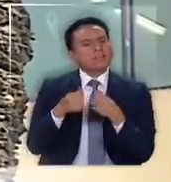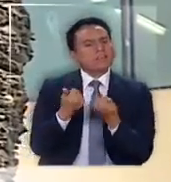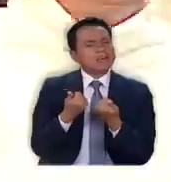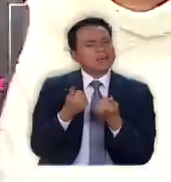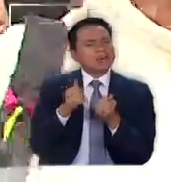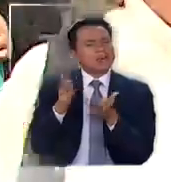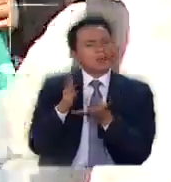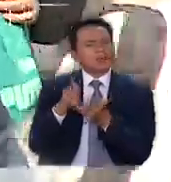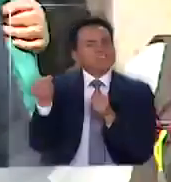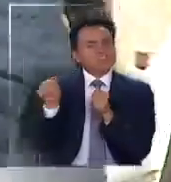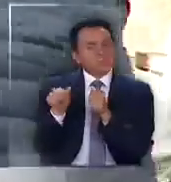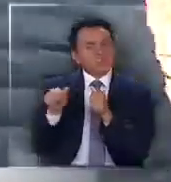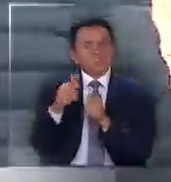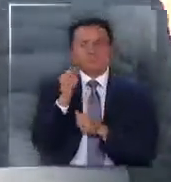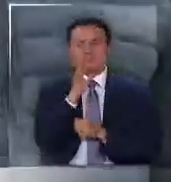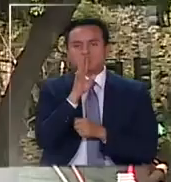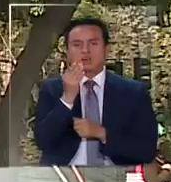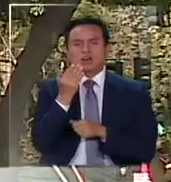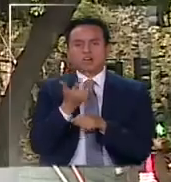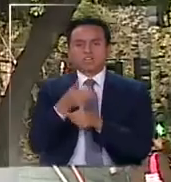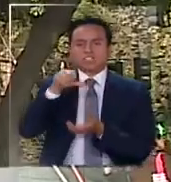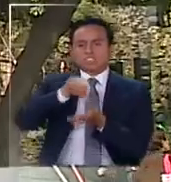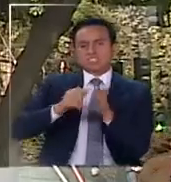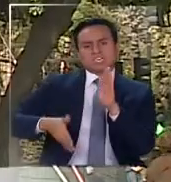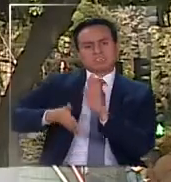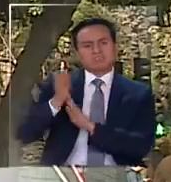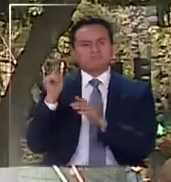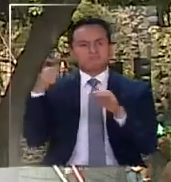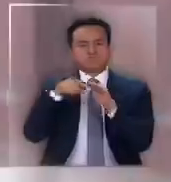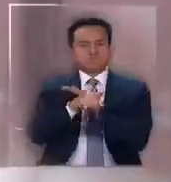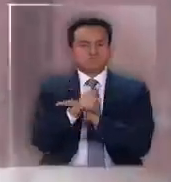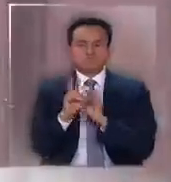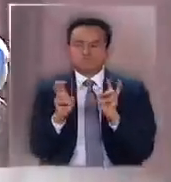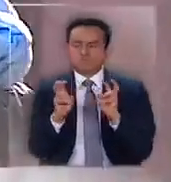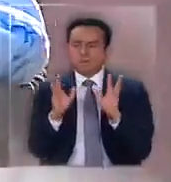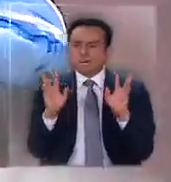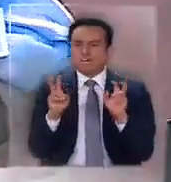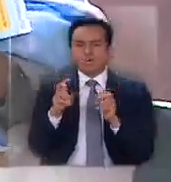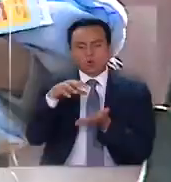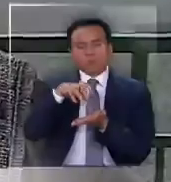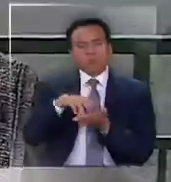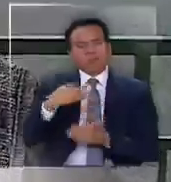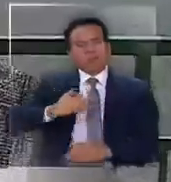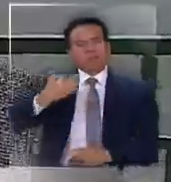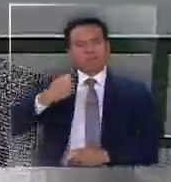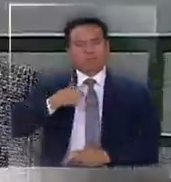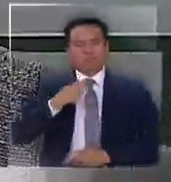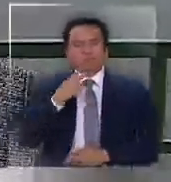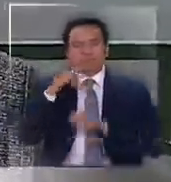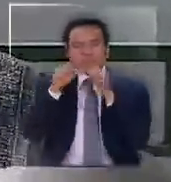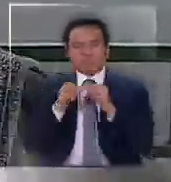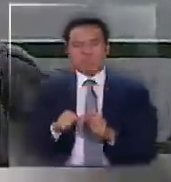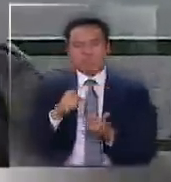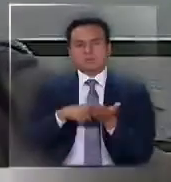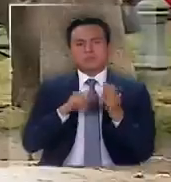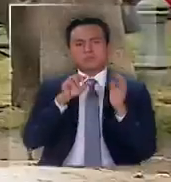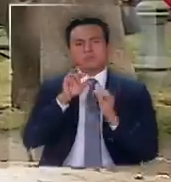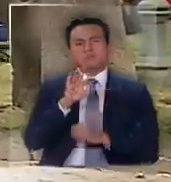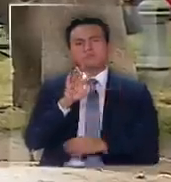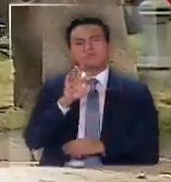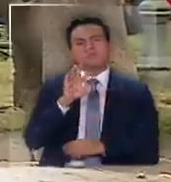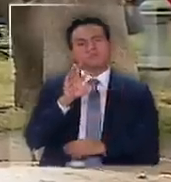en la esquina, en 20 minutos estamos en el centro y es una comuna regia. Yo vivo aquí del año